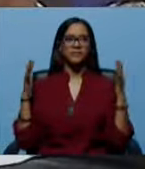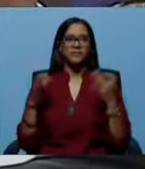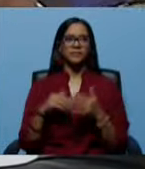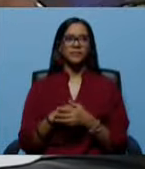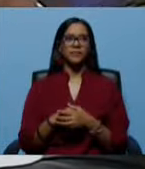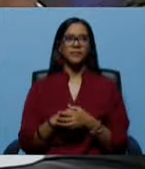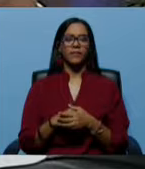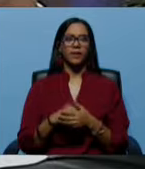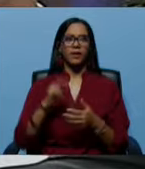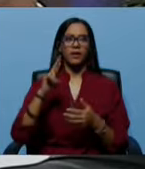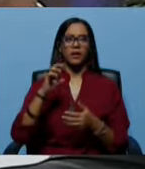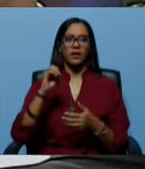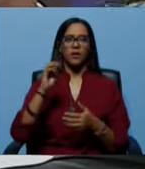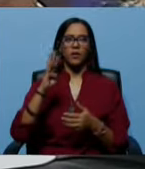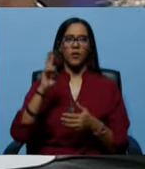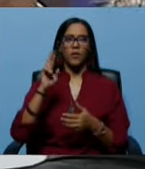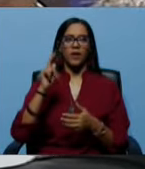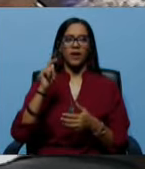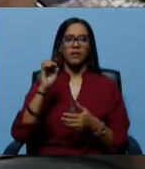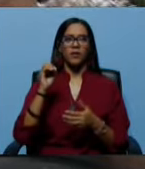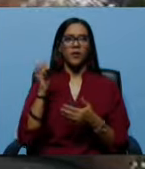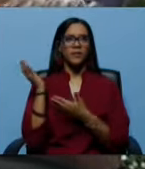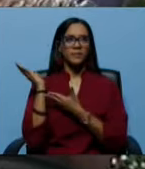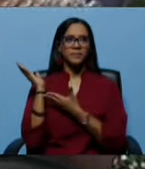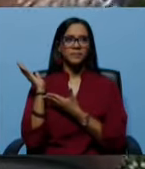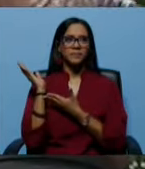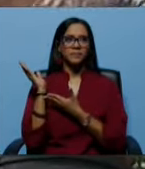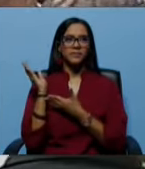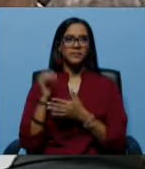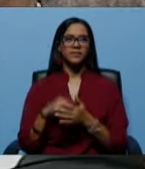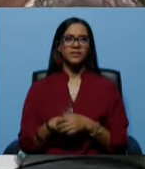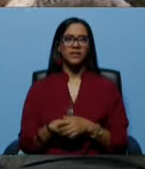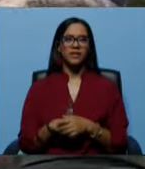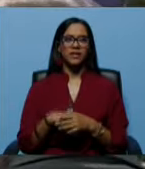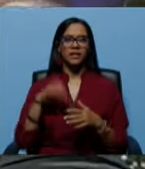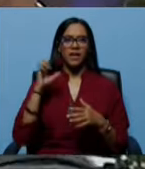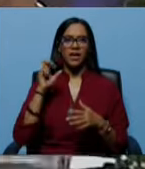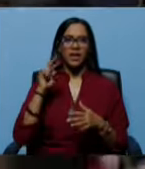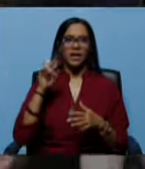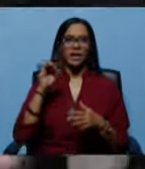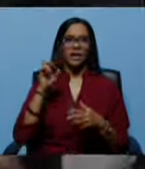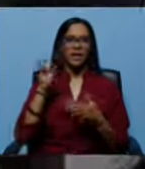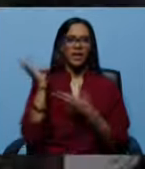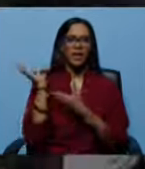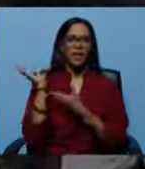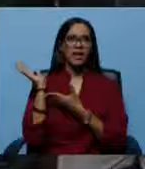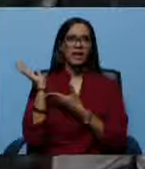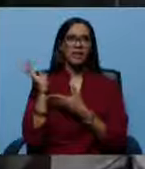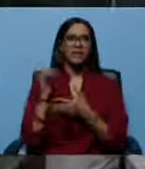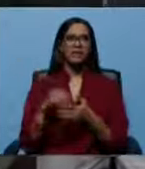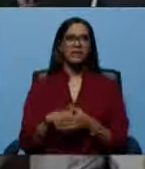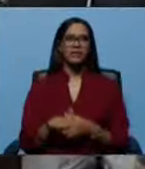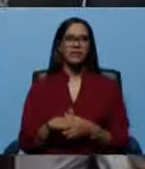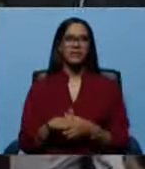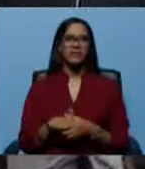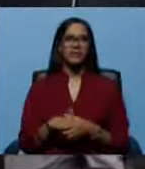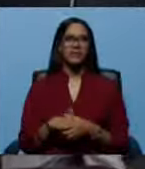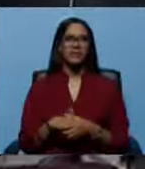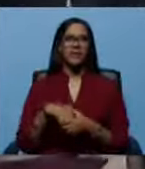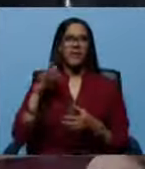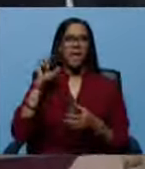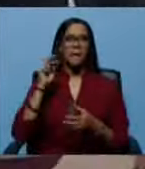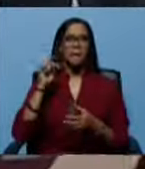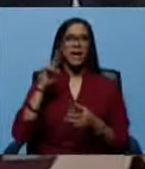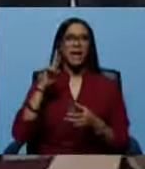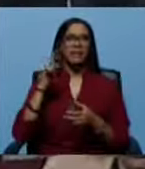Roberto Antonio Rincón Cabrera. ¡Presente! Enrique José Márquez Velázquez. ¡Presente! Emperatriz Guzmán